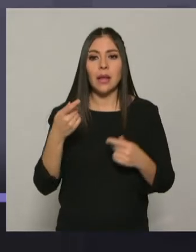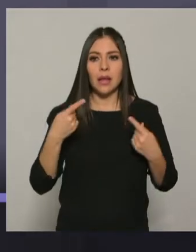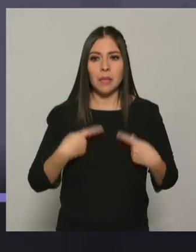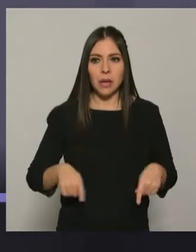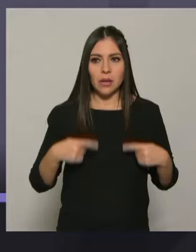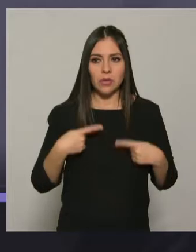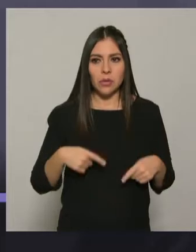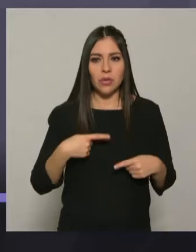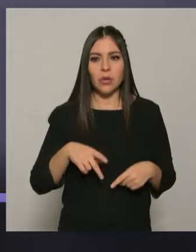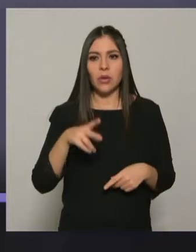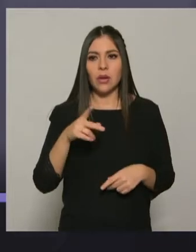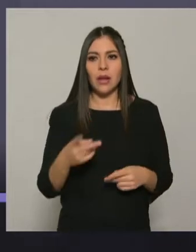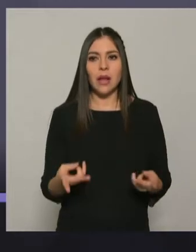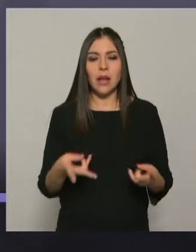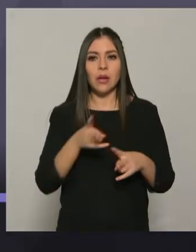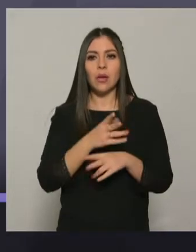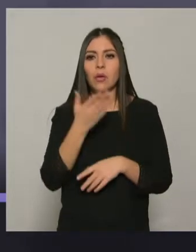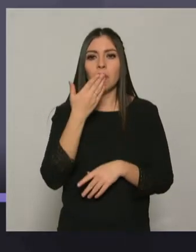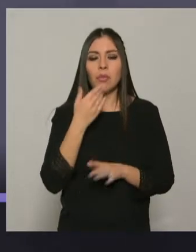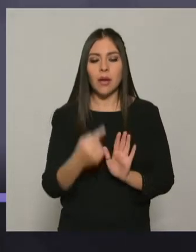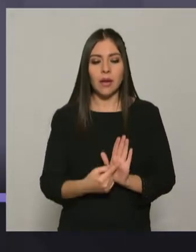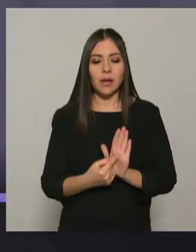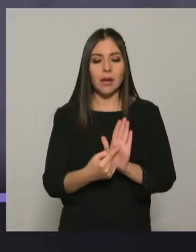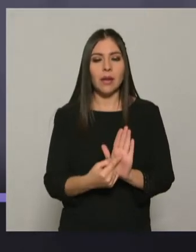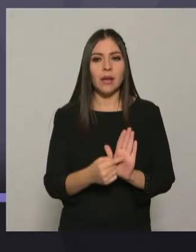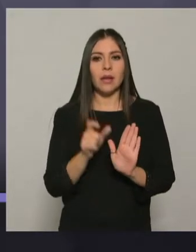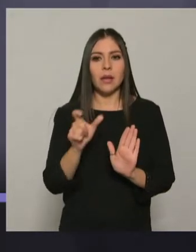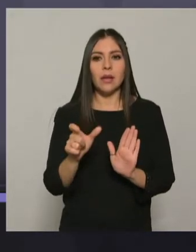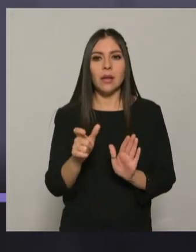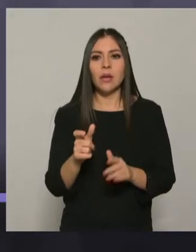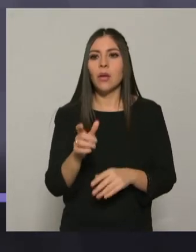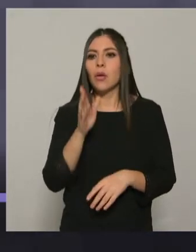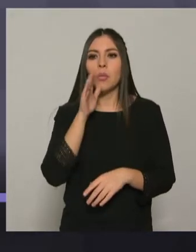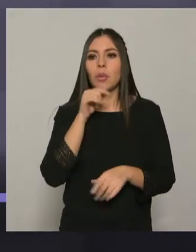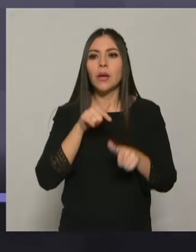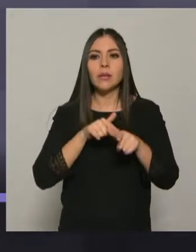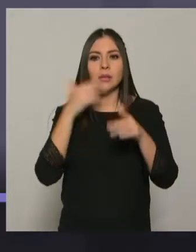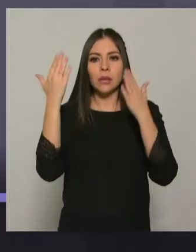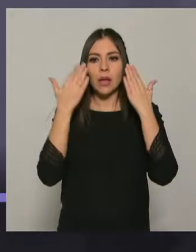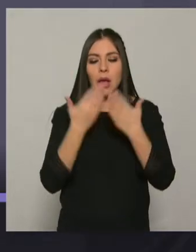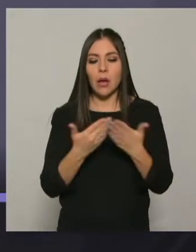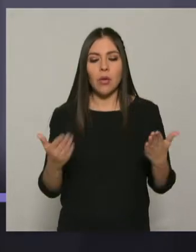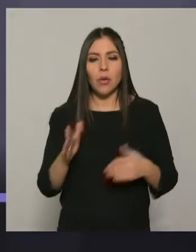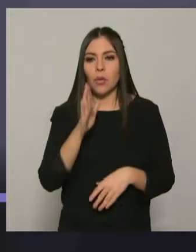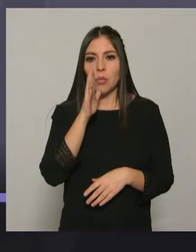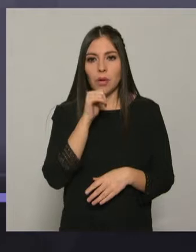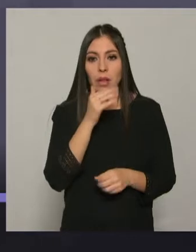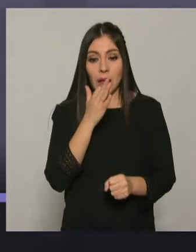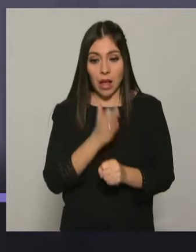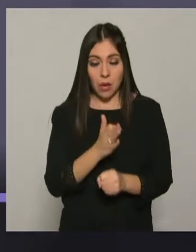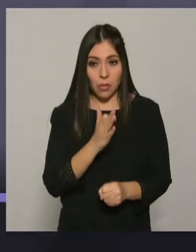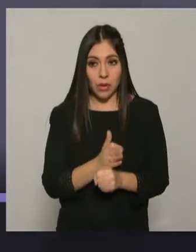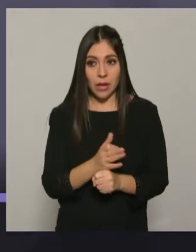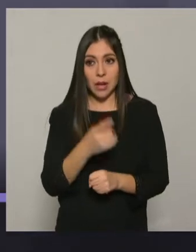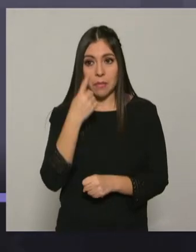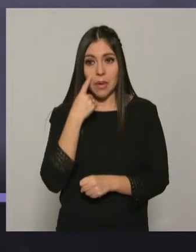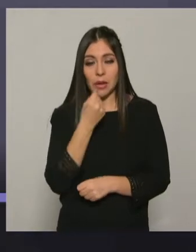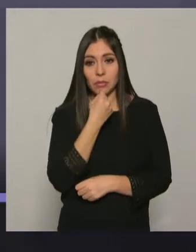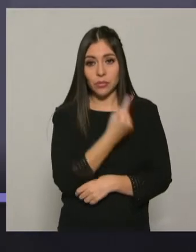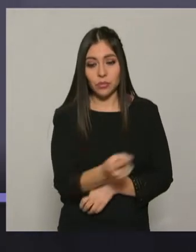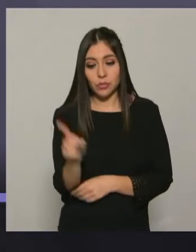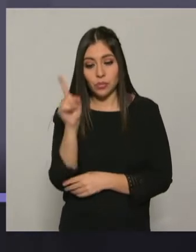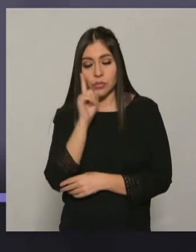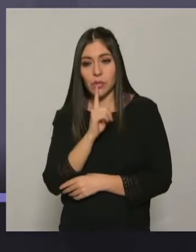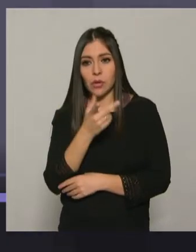una identificación que lo avale, no podían seguir estudiando. Hoy no pueden seguir estudiando. Entonces, la posibilidad de que estos niñas y